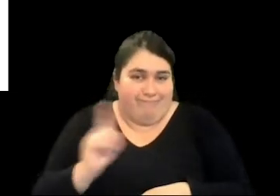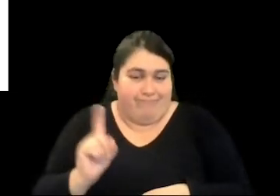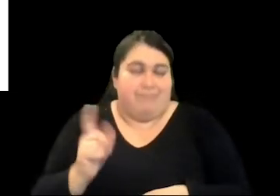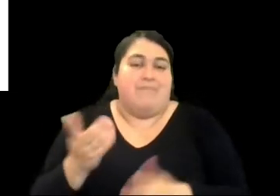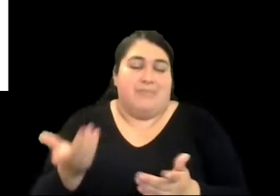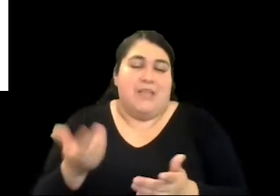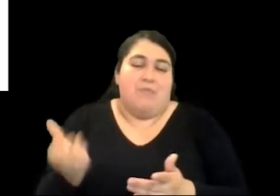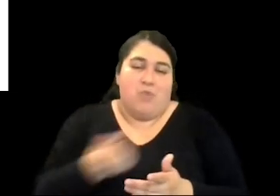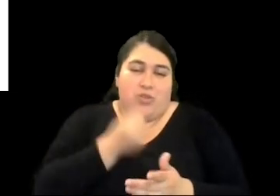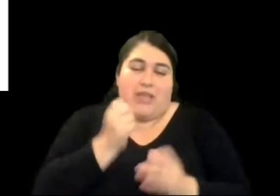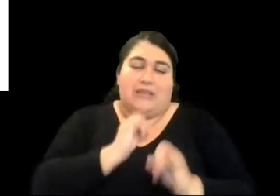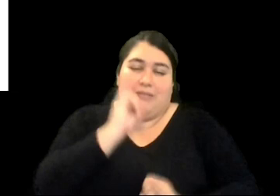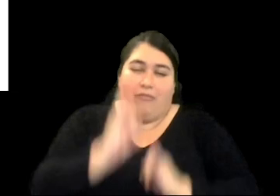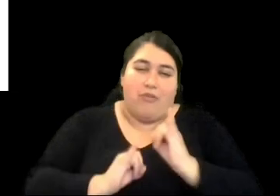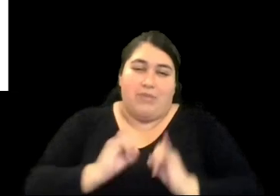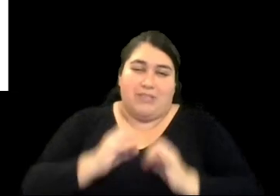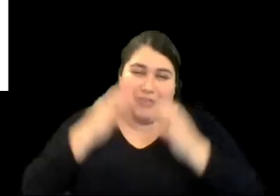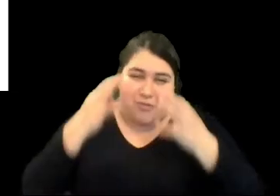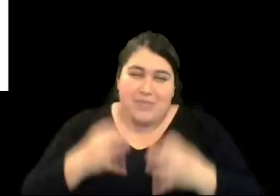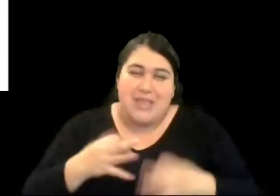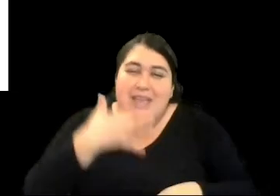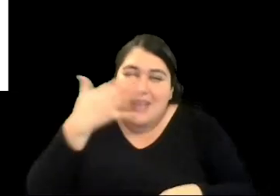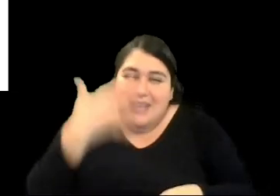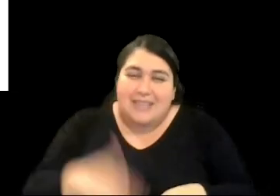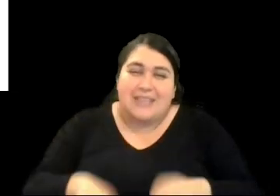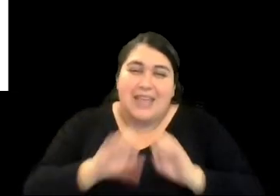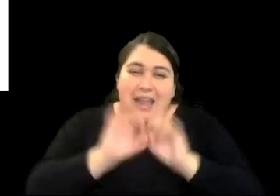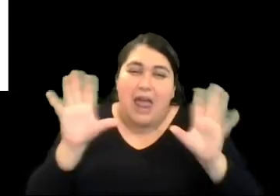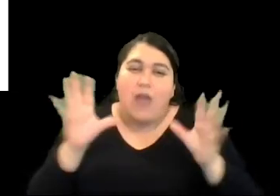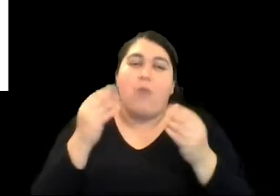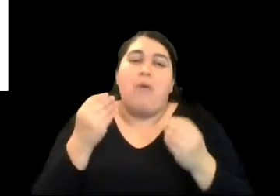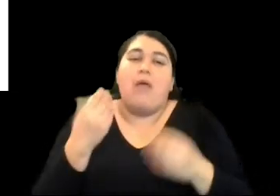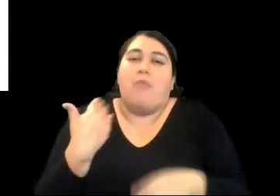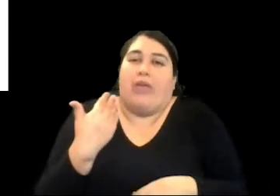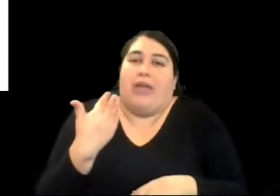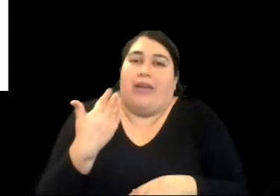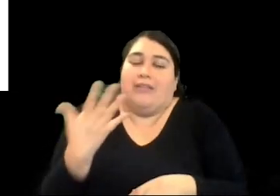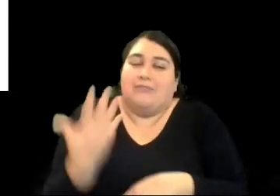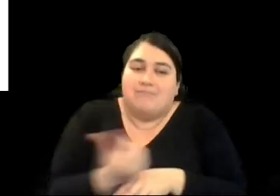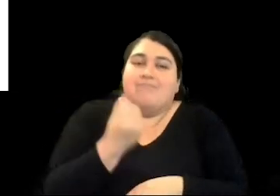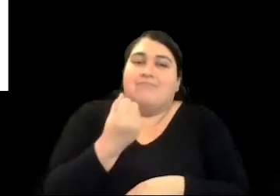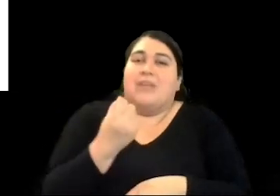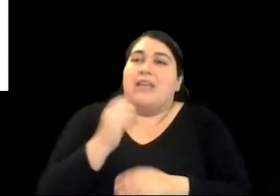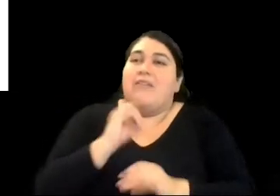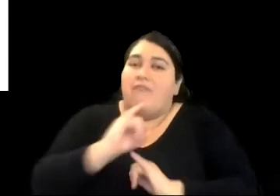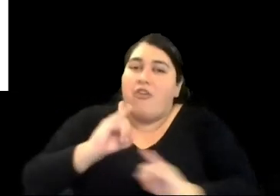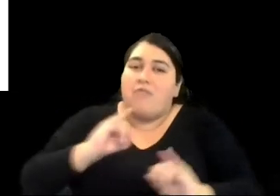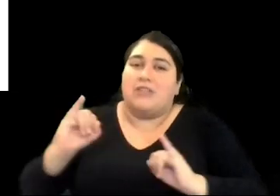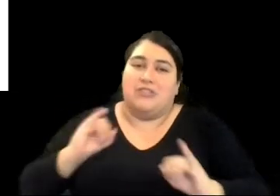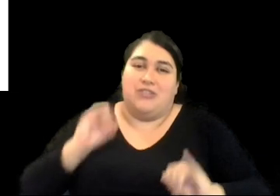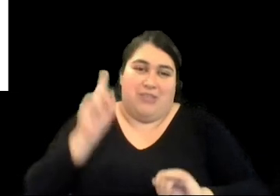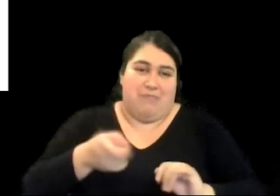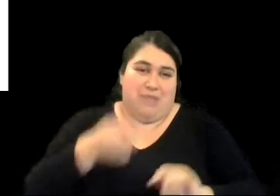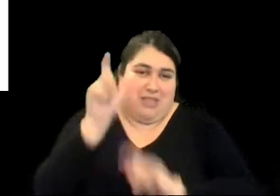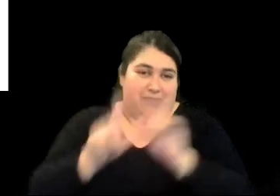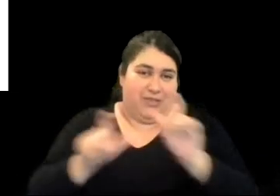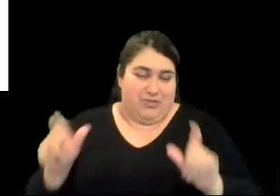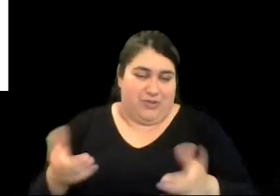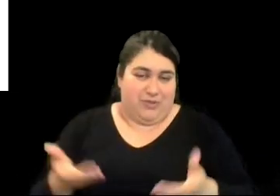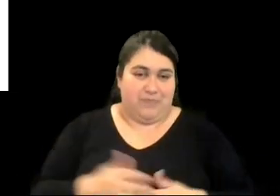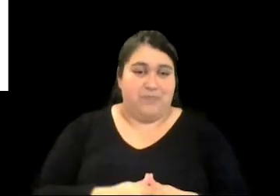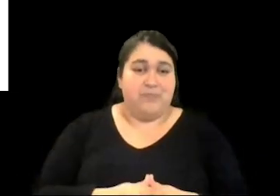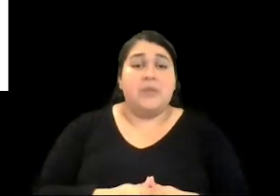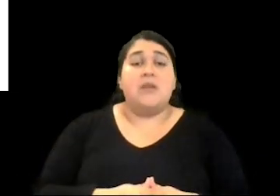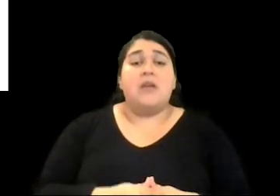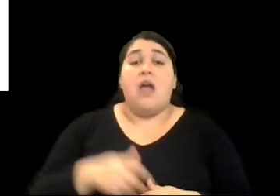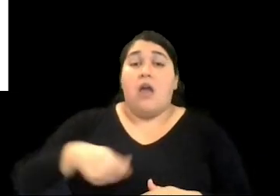bien, tengamos bien claros los circuitos para asesorar lo mejor posible a los contribuyentes. La